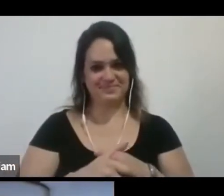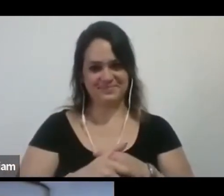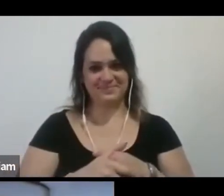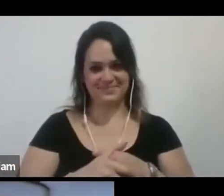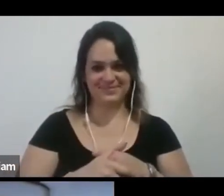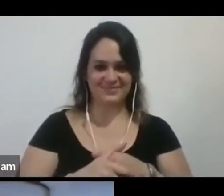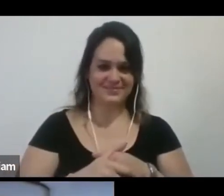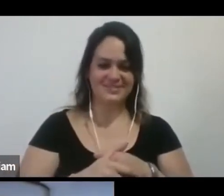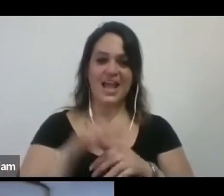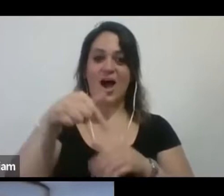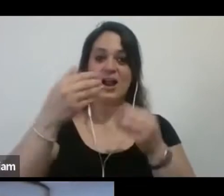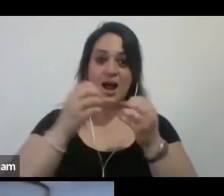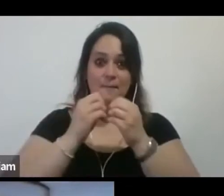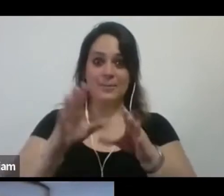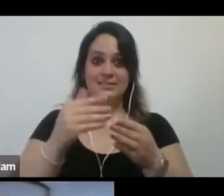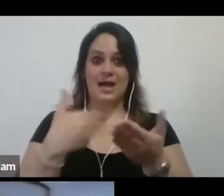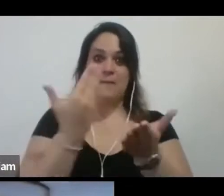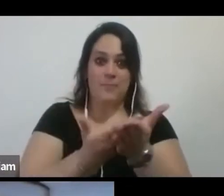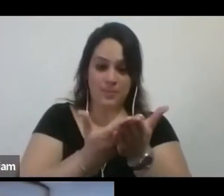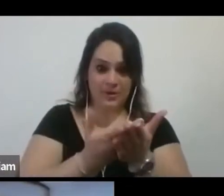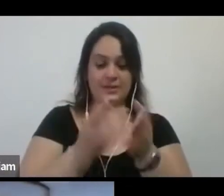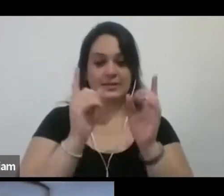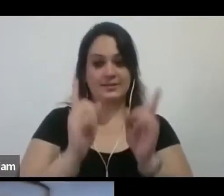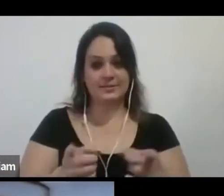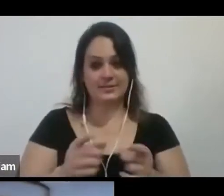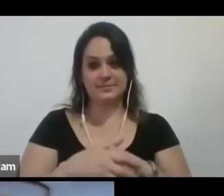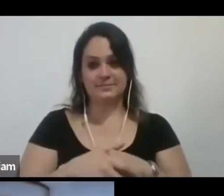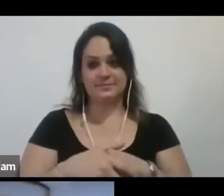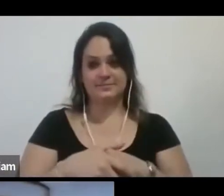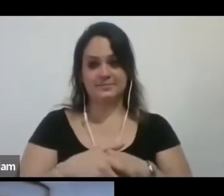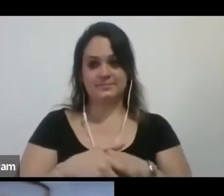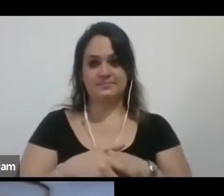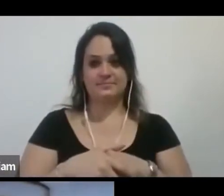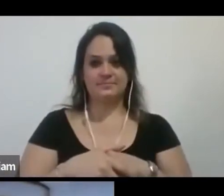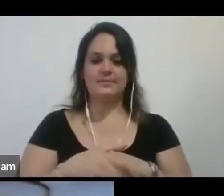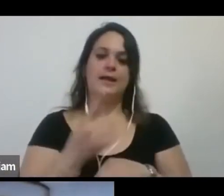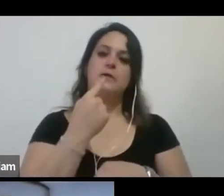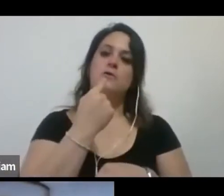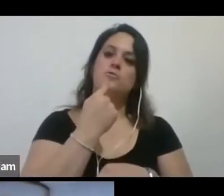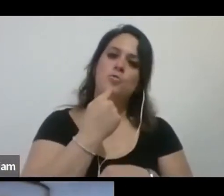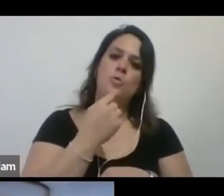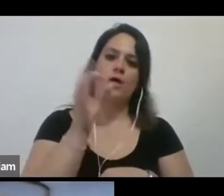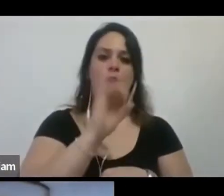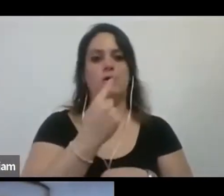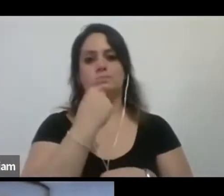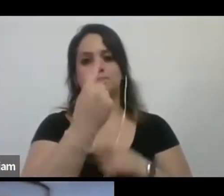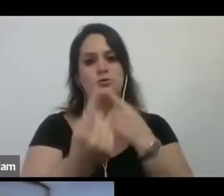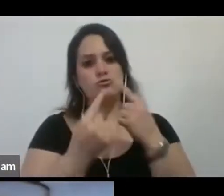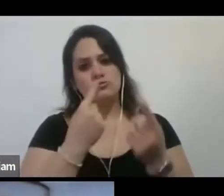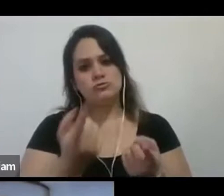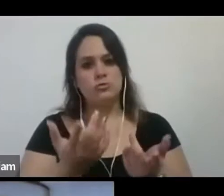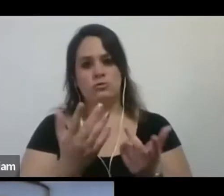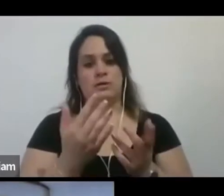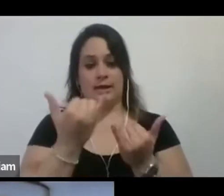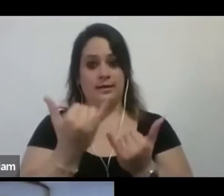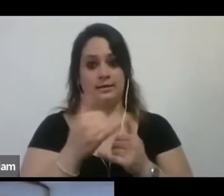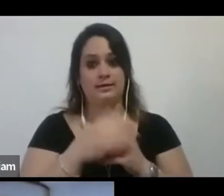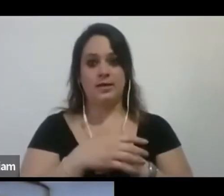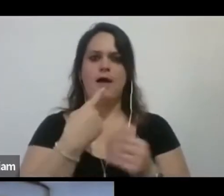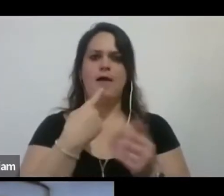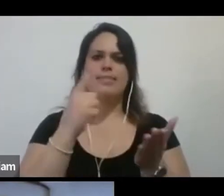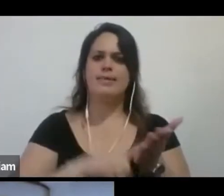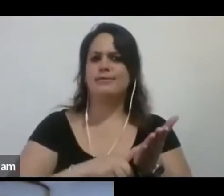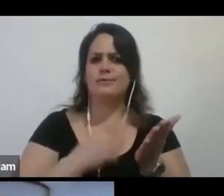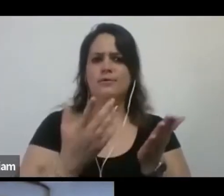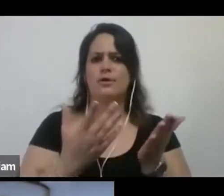Para dar inicio a la propuesta y a esta consulta o duda que surge de cómo tomar la decisión